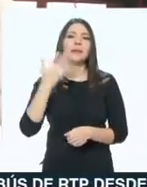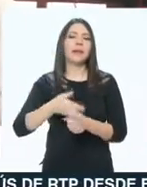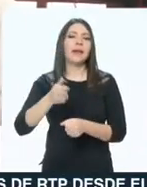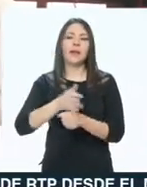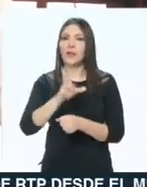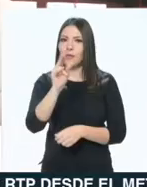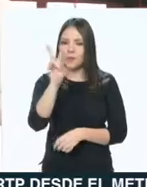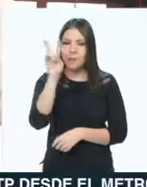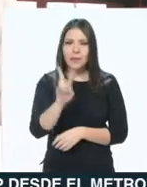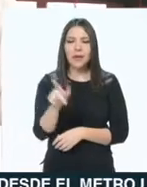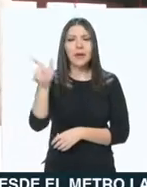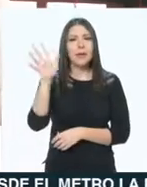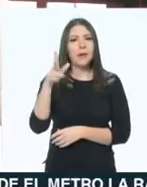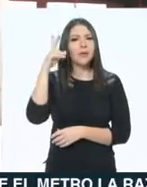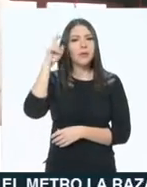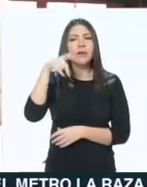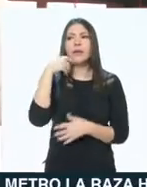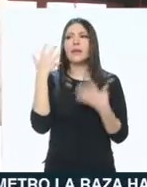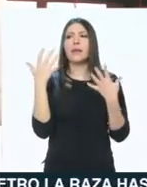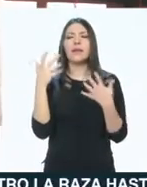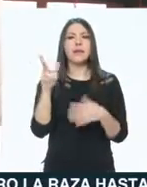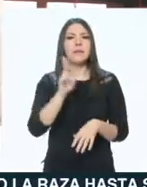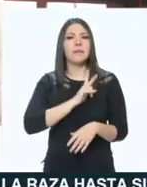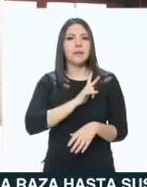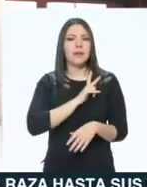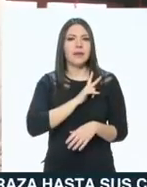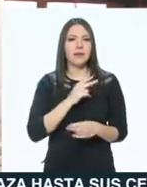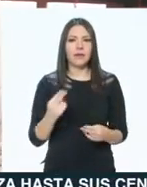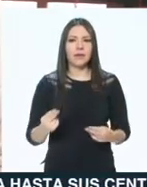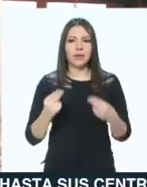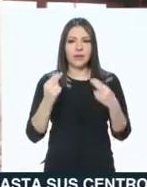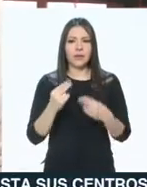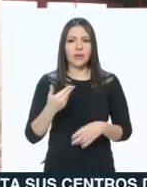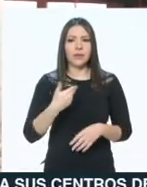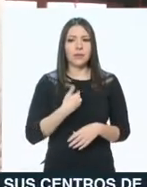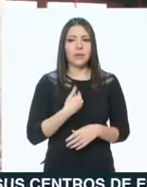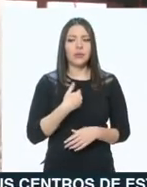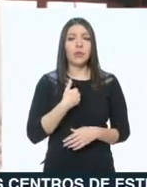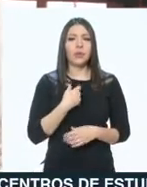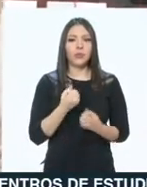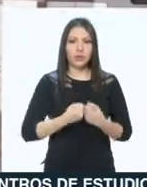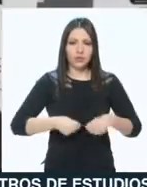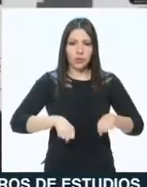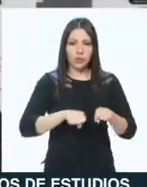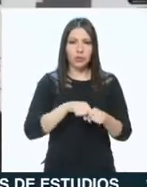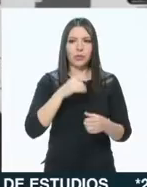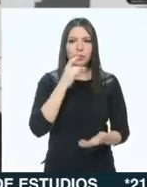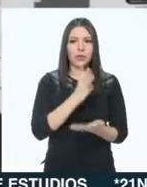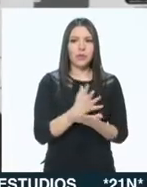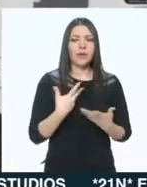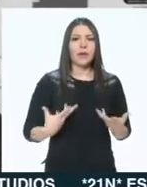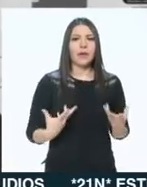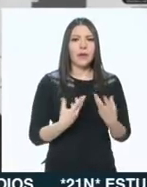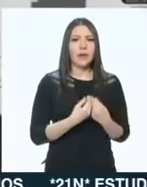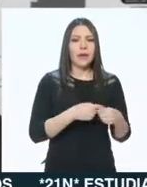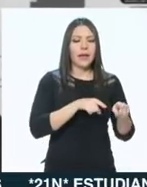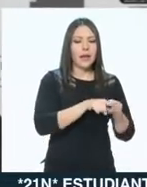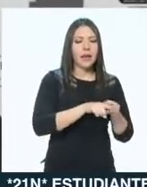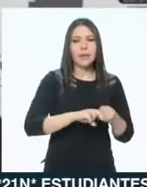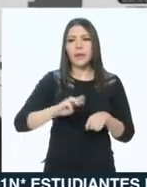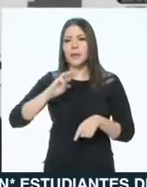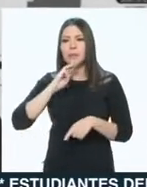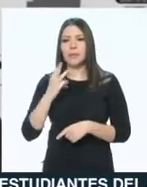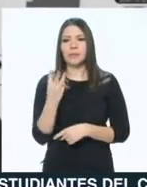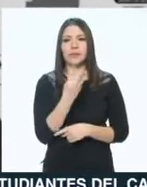era para empezar de tener algo propio. Yo soy una de las socias, no soy la única, ahora estoy con mi hermana y mi mamá, lo cual la verdad es que también es